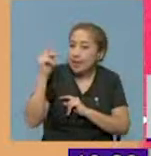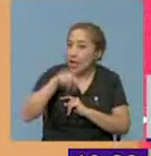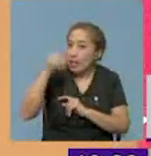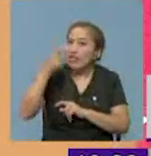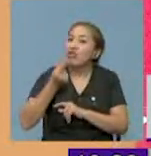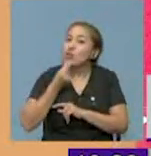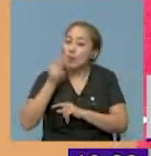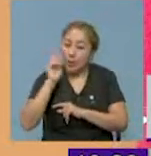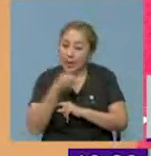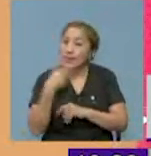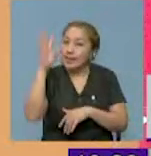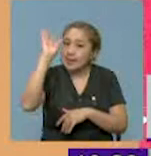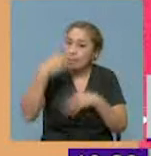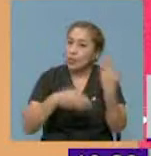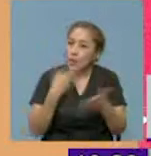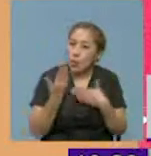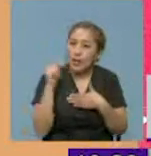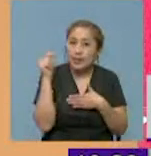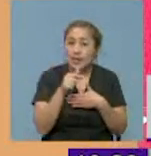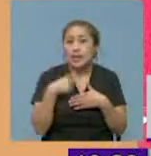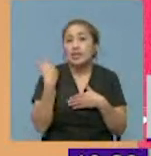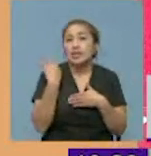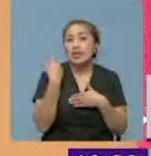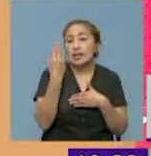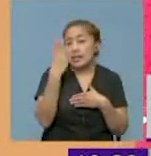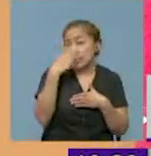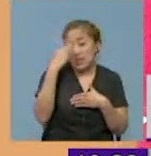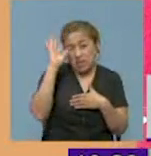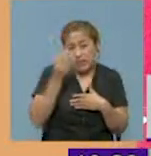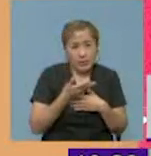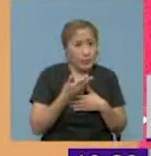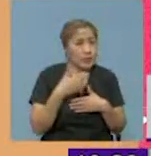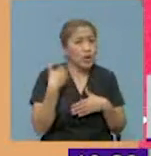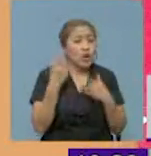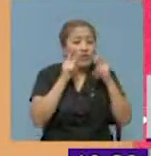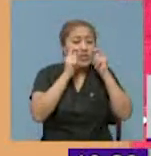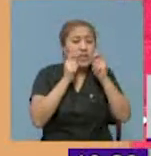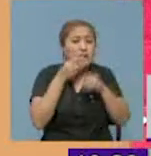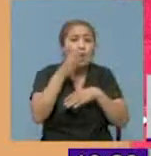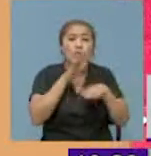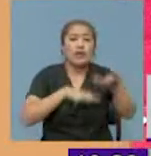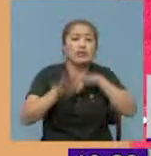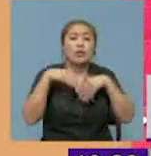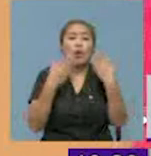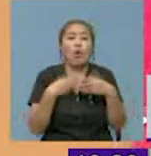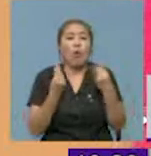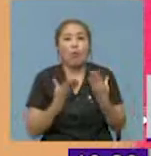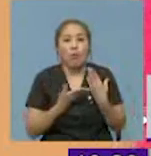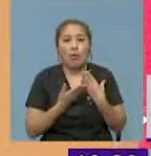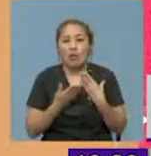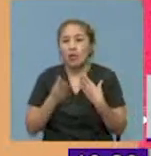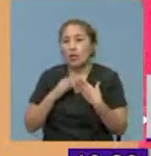como podéis siempre fue gimnasia en este reducto que fue muy difícil y cómo vas a jugar de visitante vamos a jugar